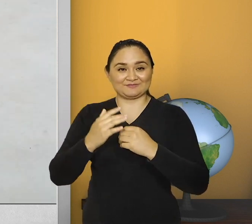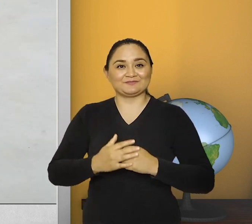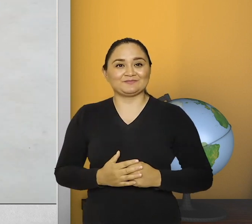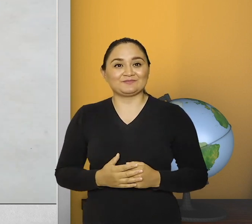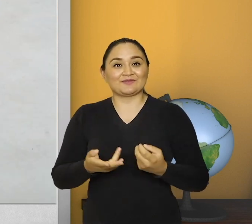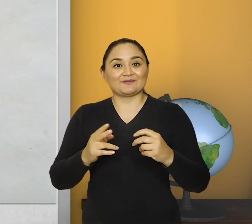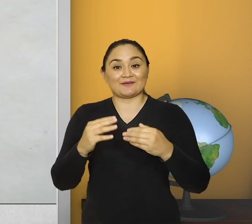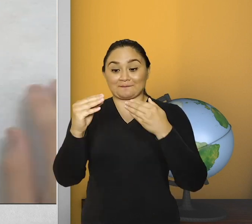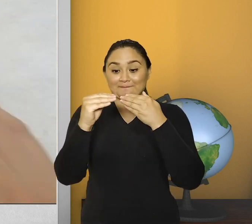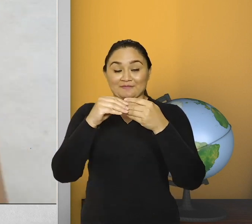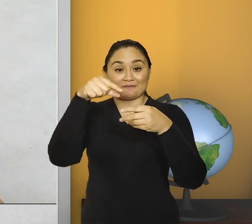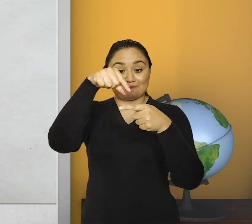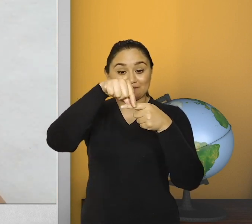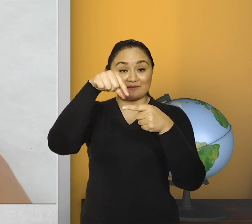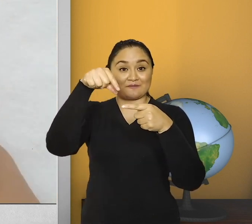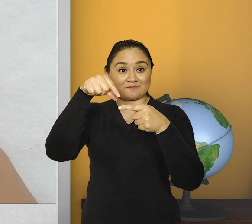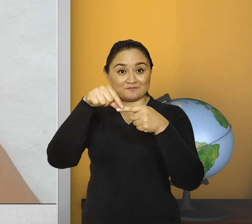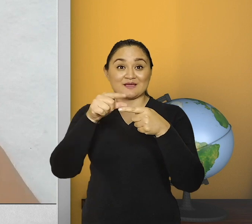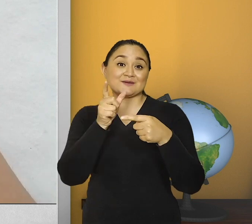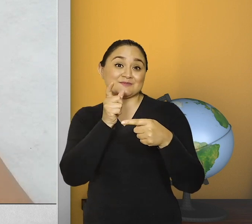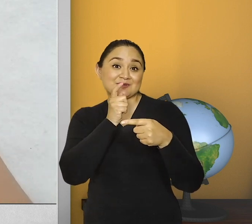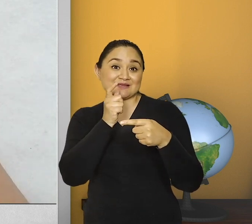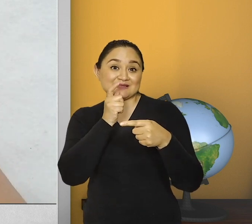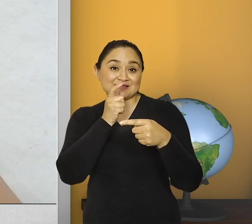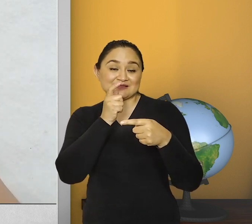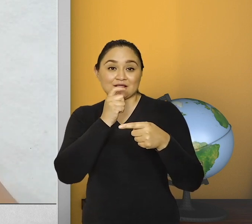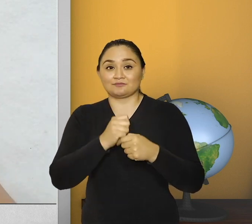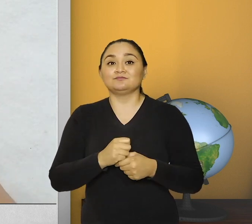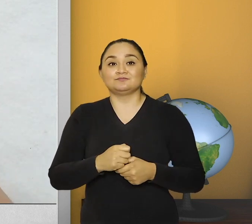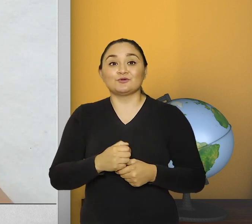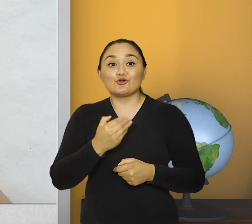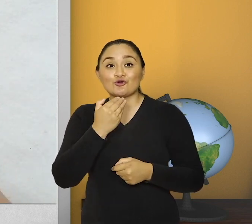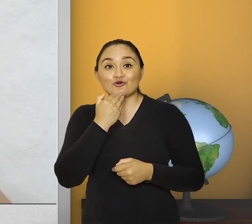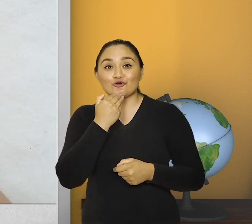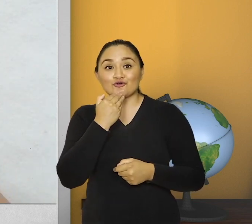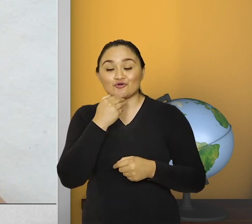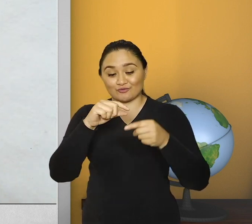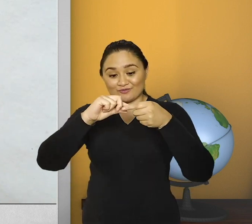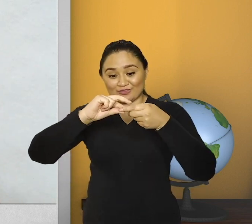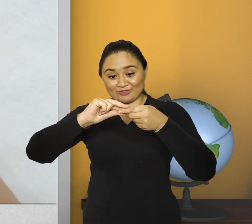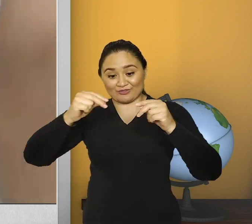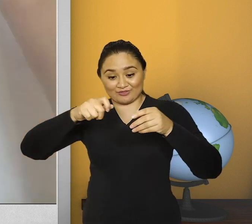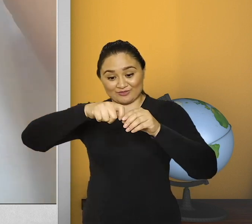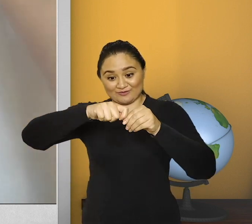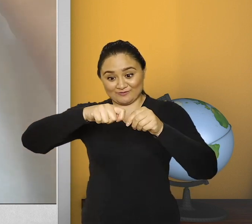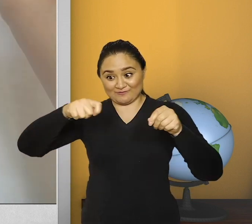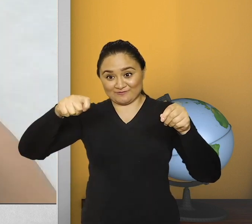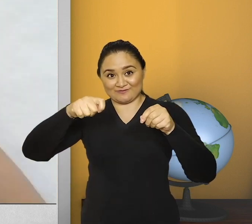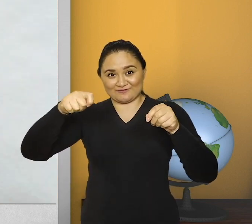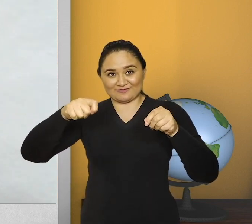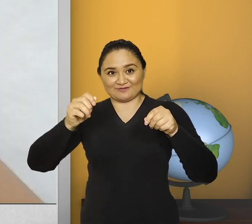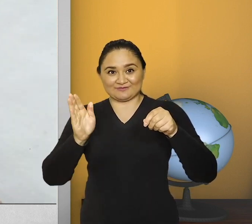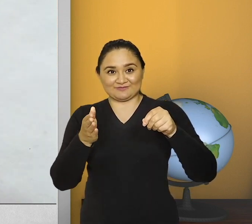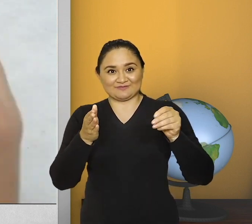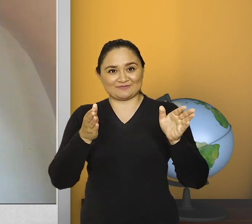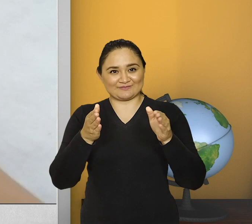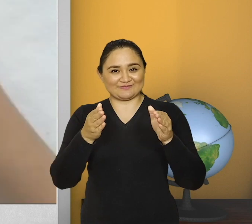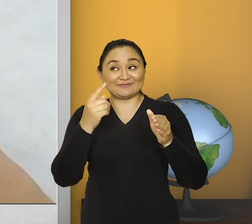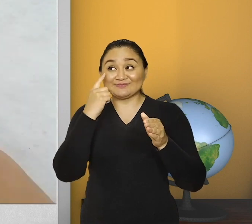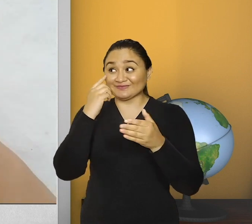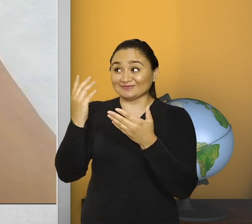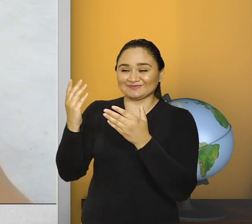y vamos a pegar los imperdibles a la pila con un pedazo de cinta adhesiva